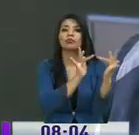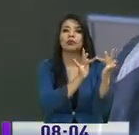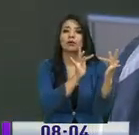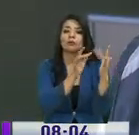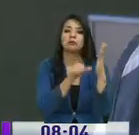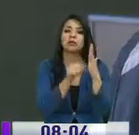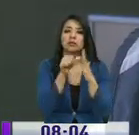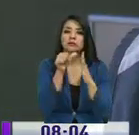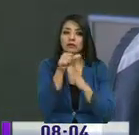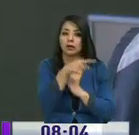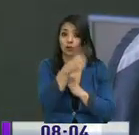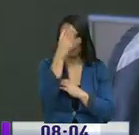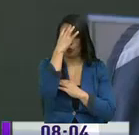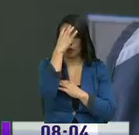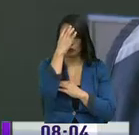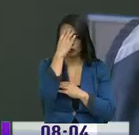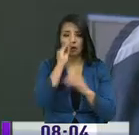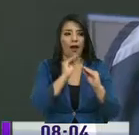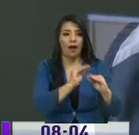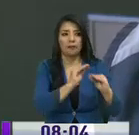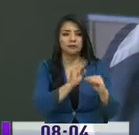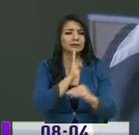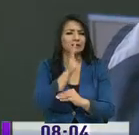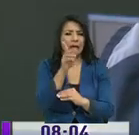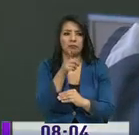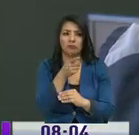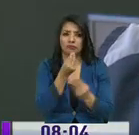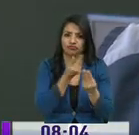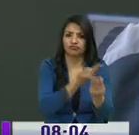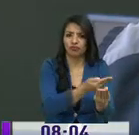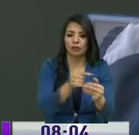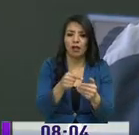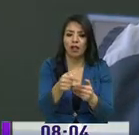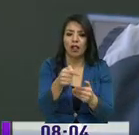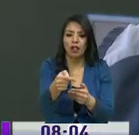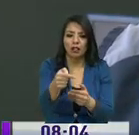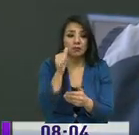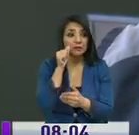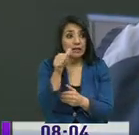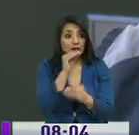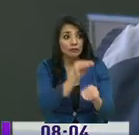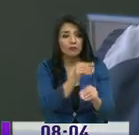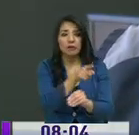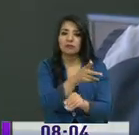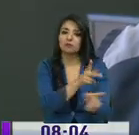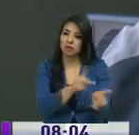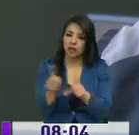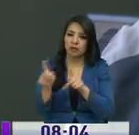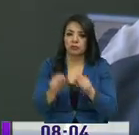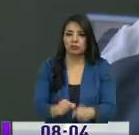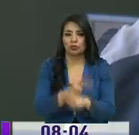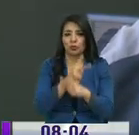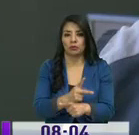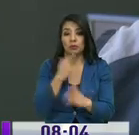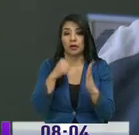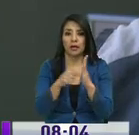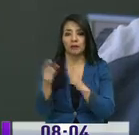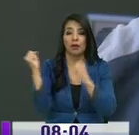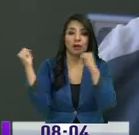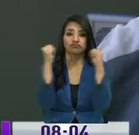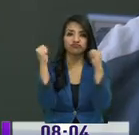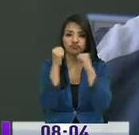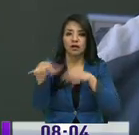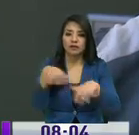del próximo día al Ministerio de Educación para que ellos en base a esta información ya tomen las medidas necesarias, como en este caso la suspensión